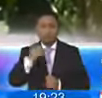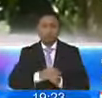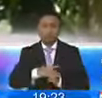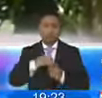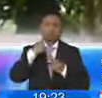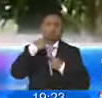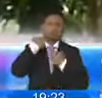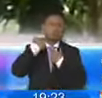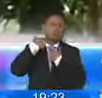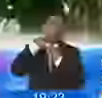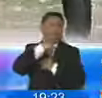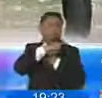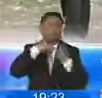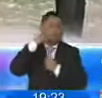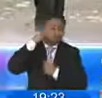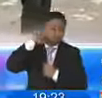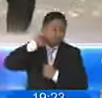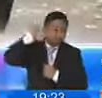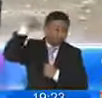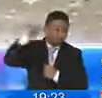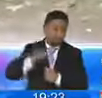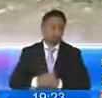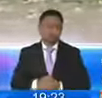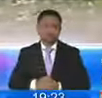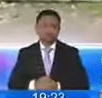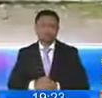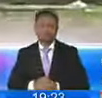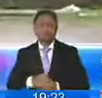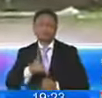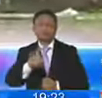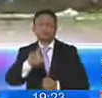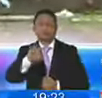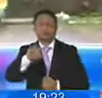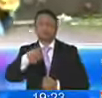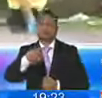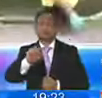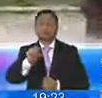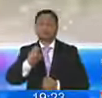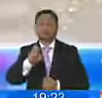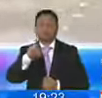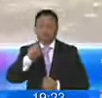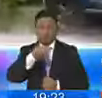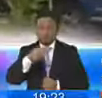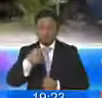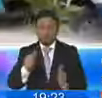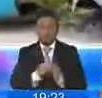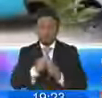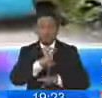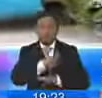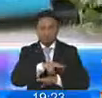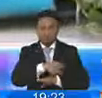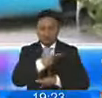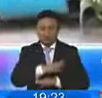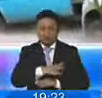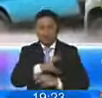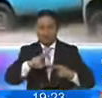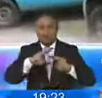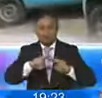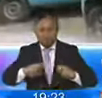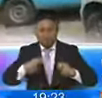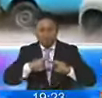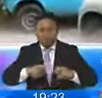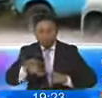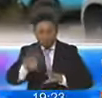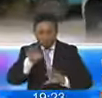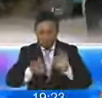con una soga ahorcada. Elementos de DINASED y Criminalística de la Policía Nacional realizaron las experticias y levantamiento